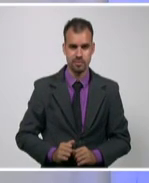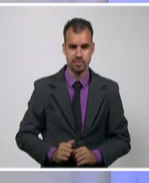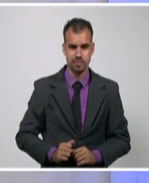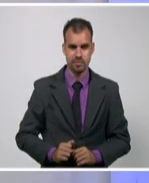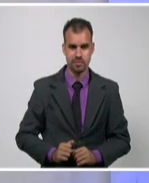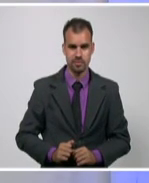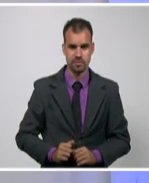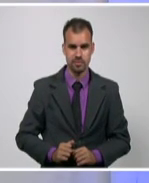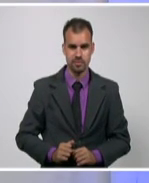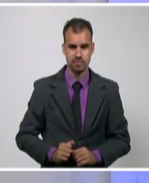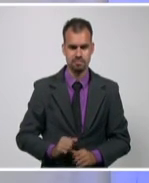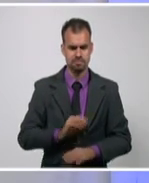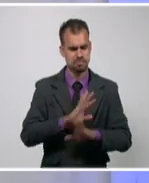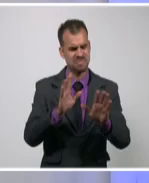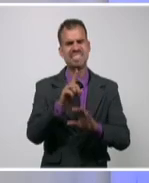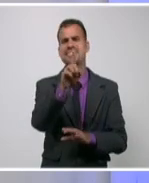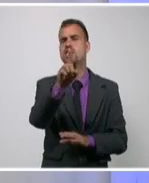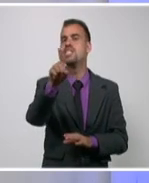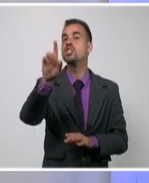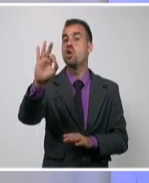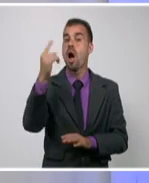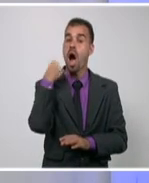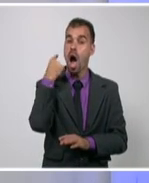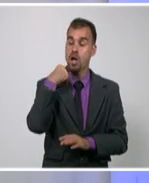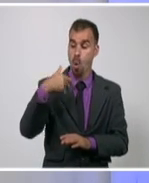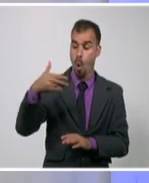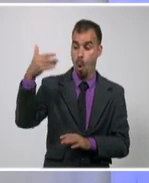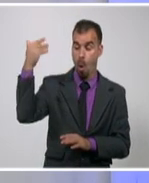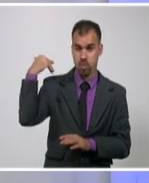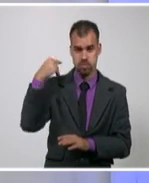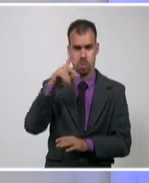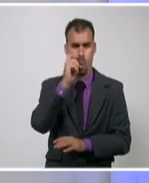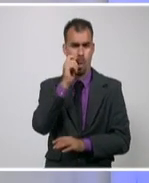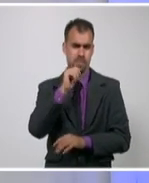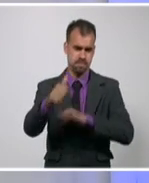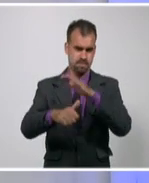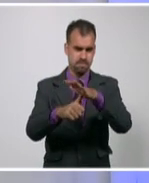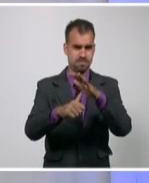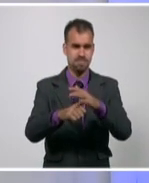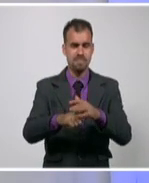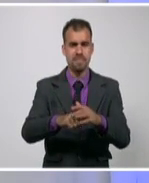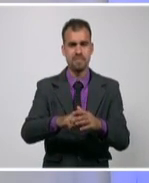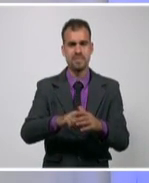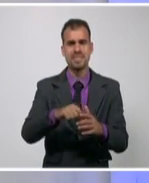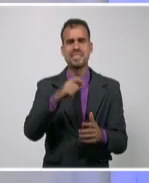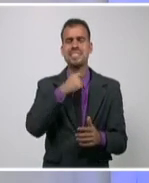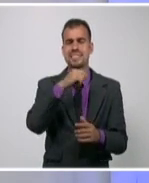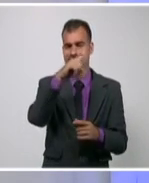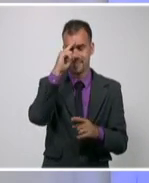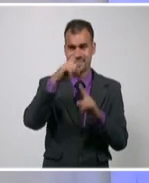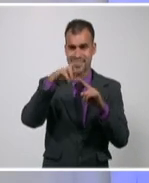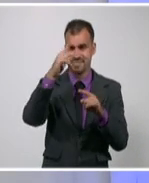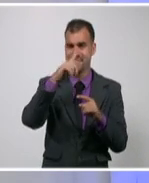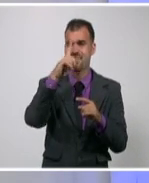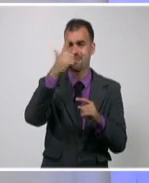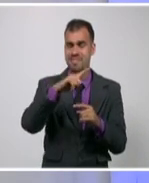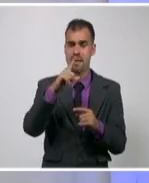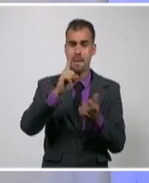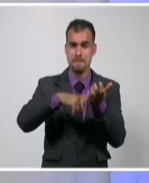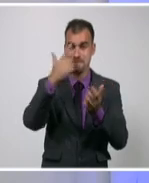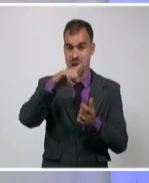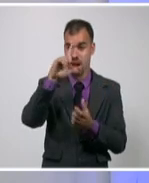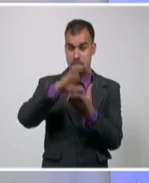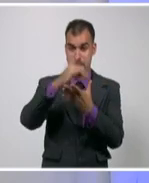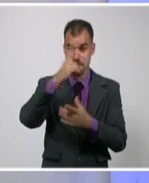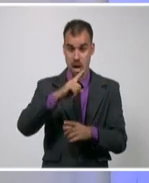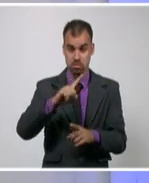hace 118 años Tomás Estrada Palma, en calidad de presidente de turno, y el mandatario estadounidense Theodore Roosevelt firmaron